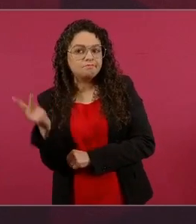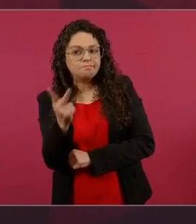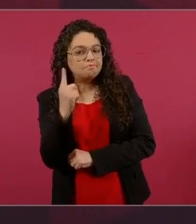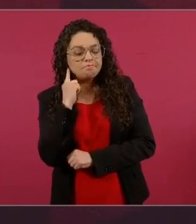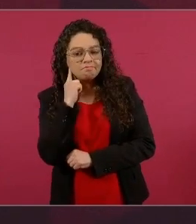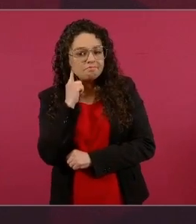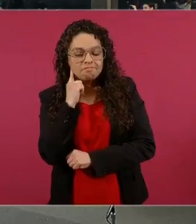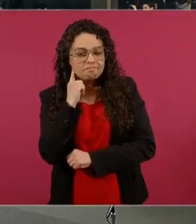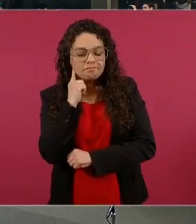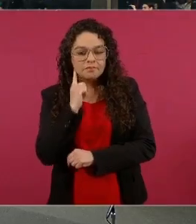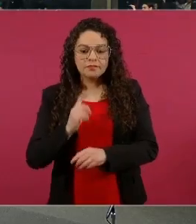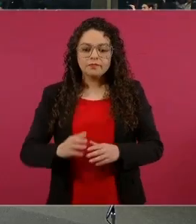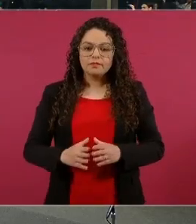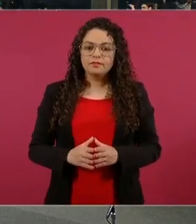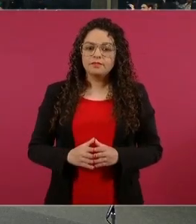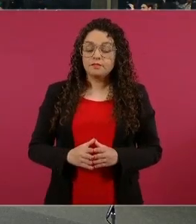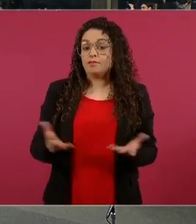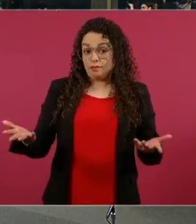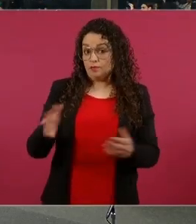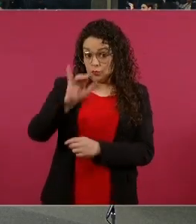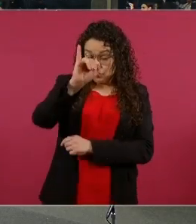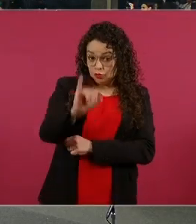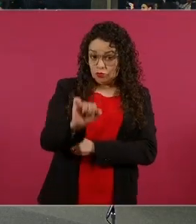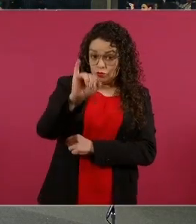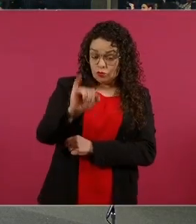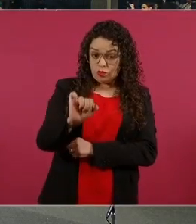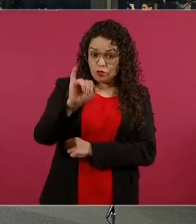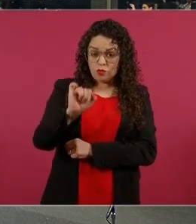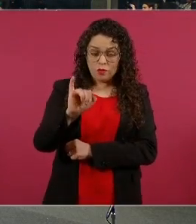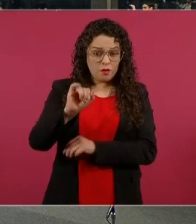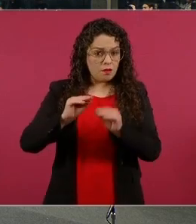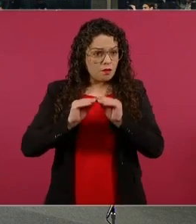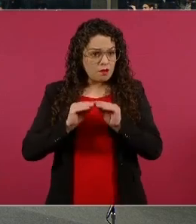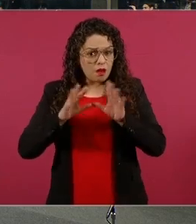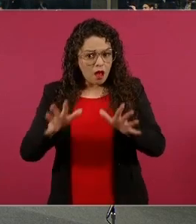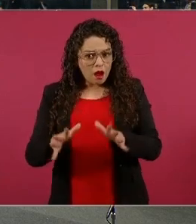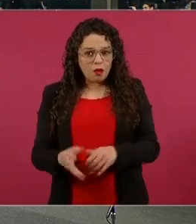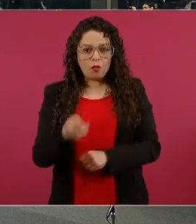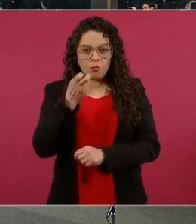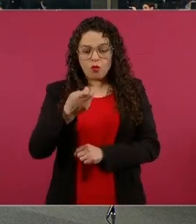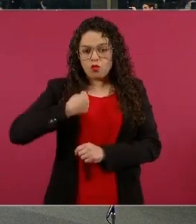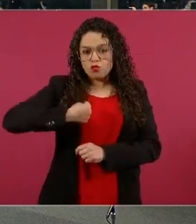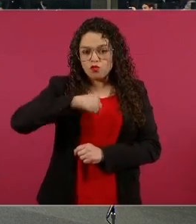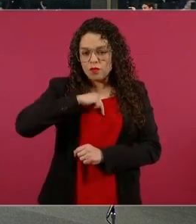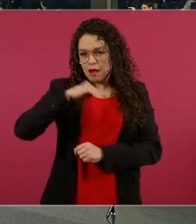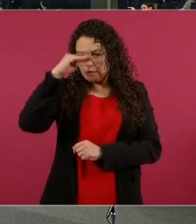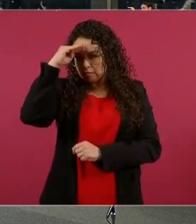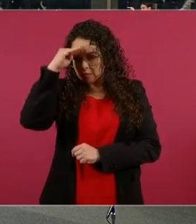todo y además este lo que nosotros estamos proponiendo